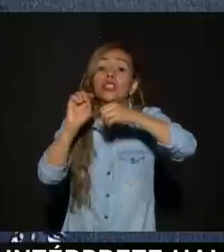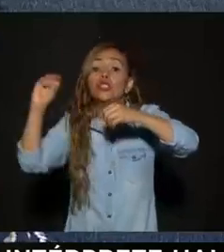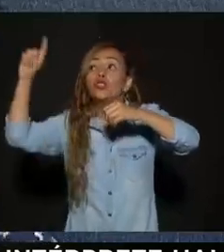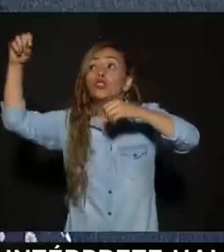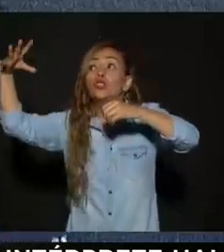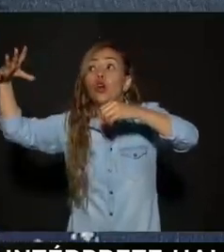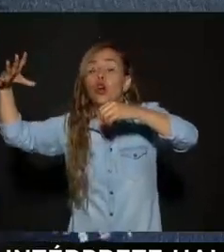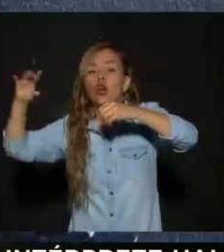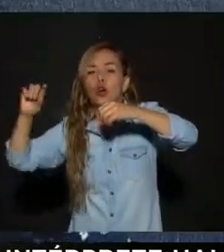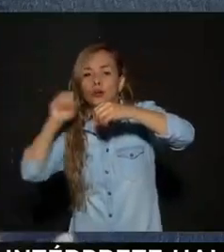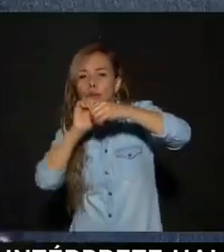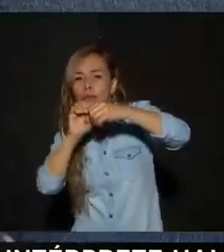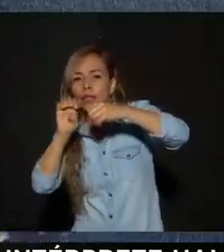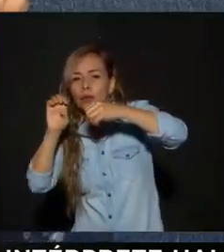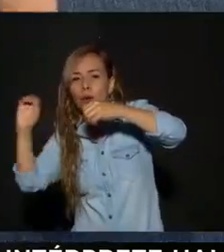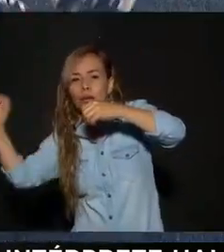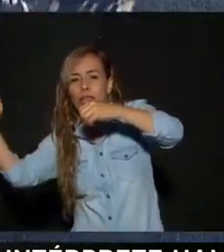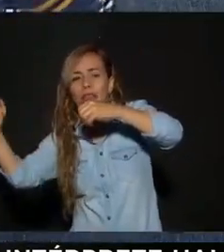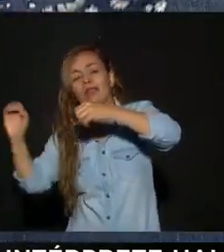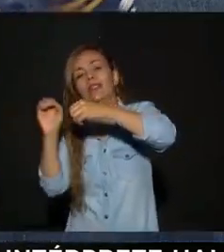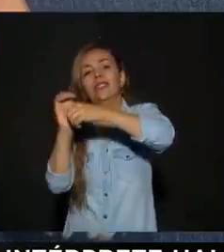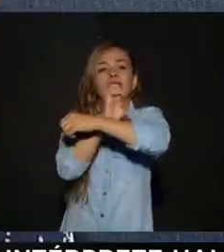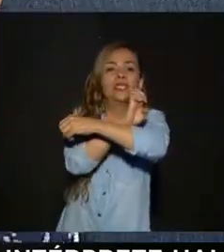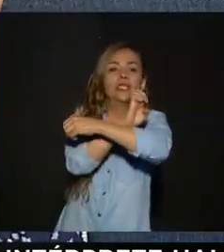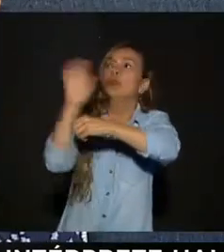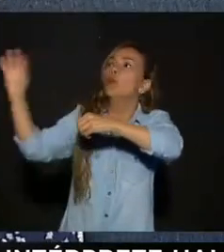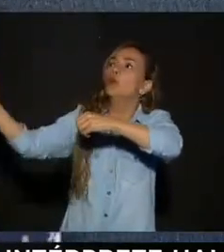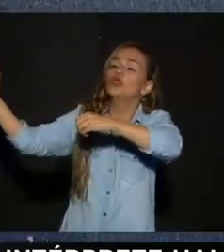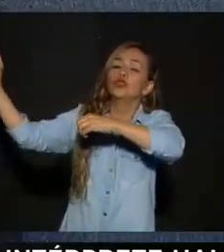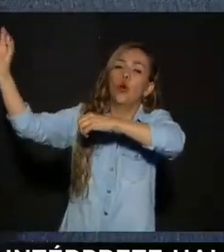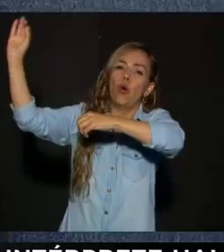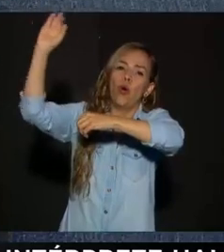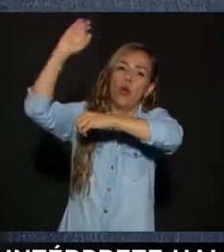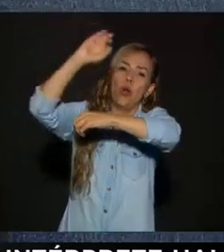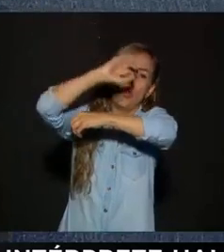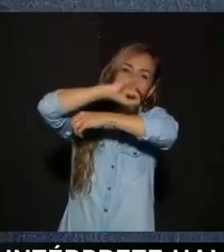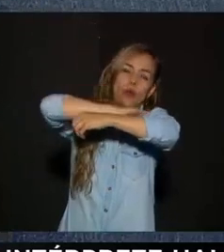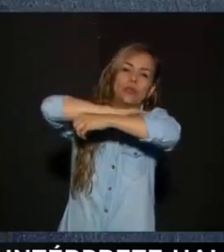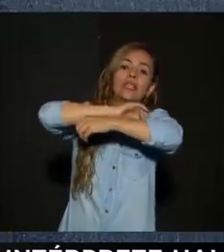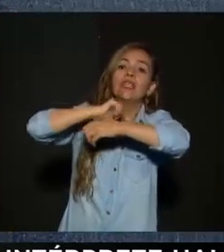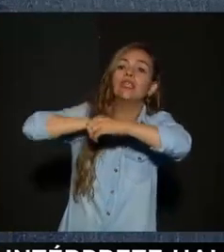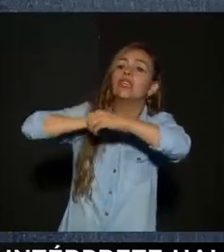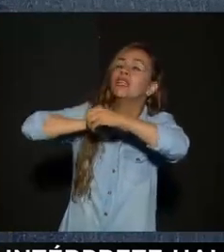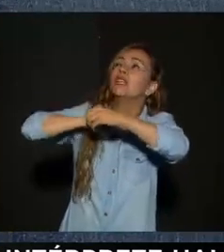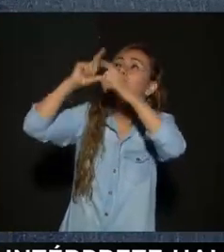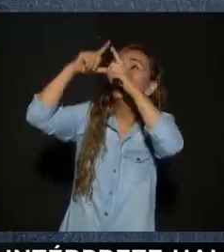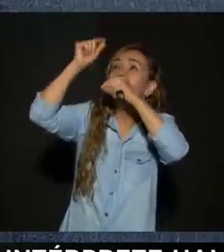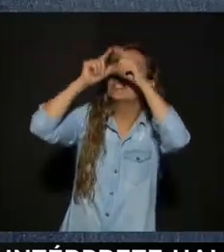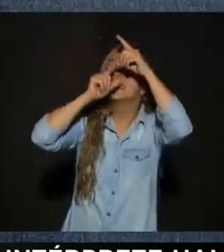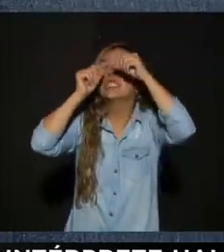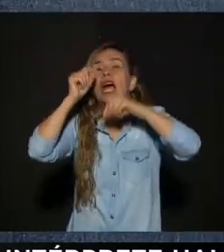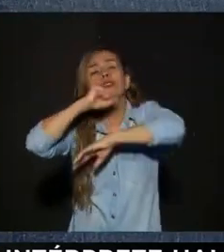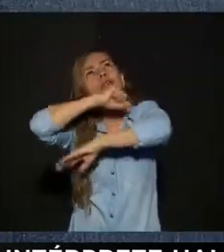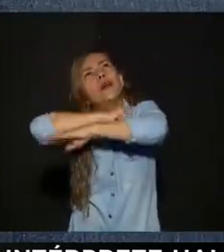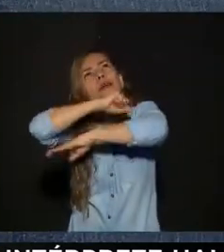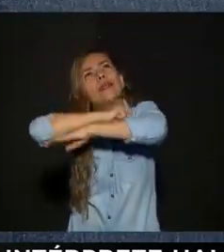sol. Hacia el occidente es por donde se oculta. Y se ven algunas estrellitas. Seguramente los que tienen la ventana hacia el occidente,